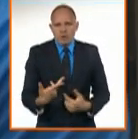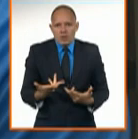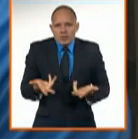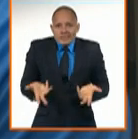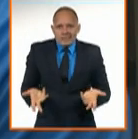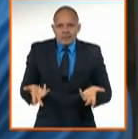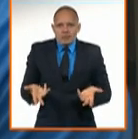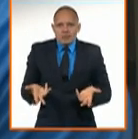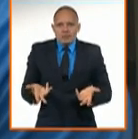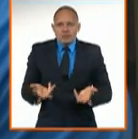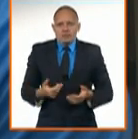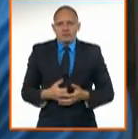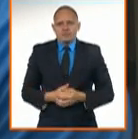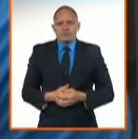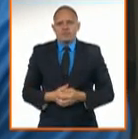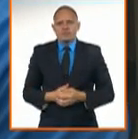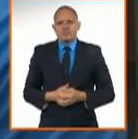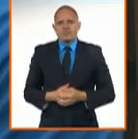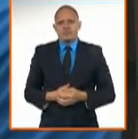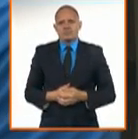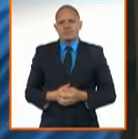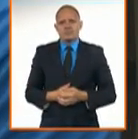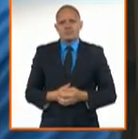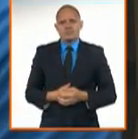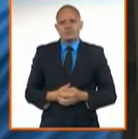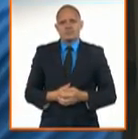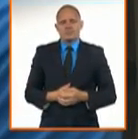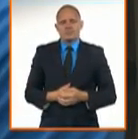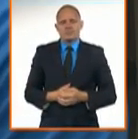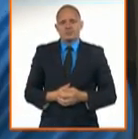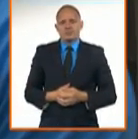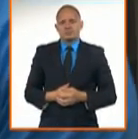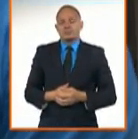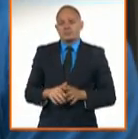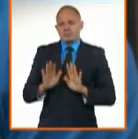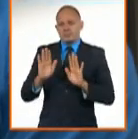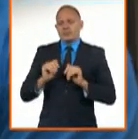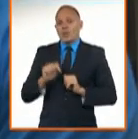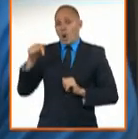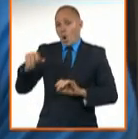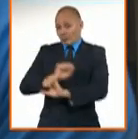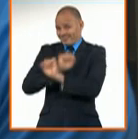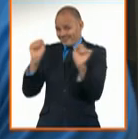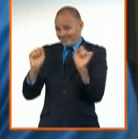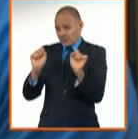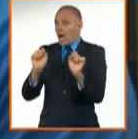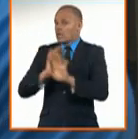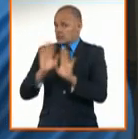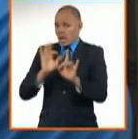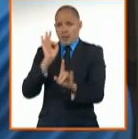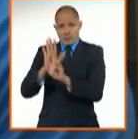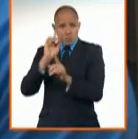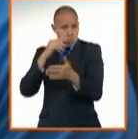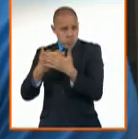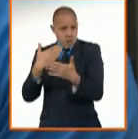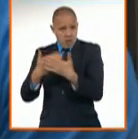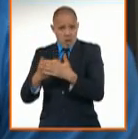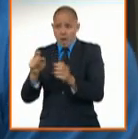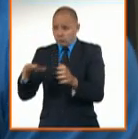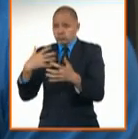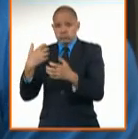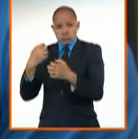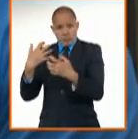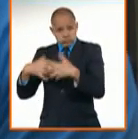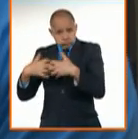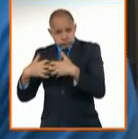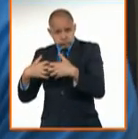la jornada en cuanto a este tema bueno una vez sincronizada la unidad como parte del proceso de arranque